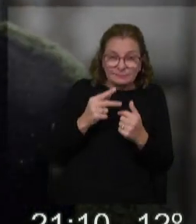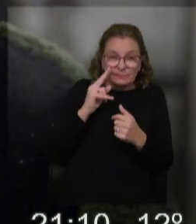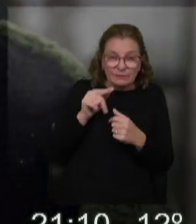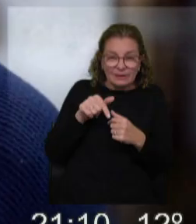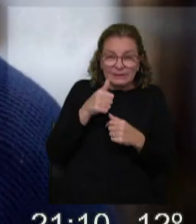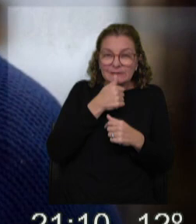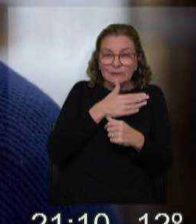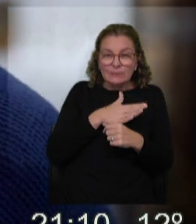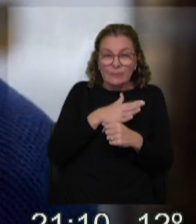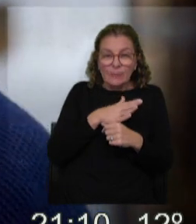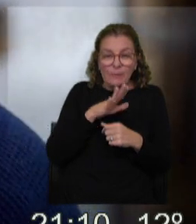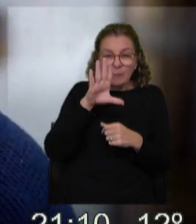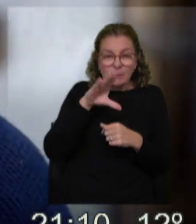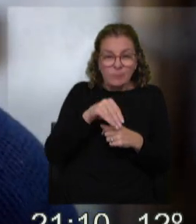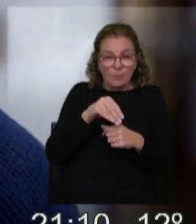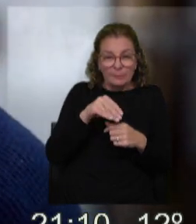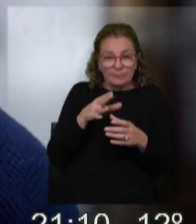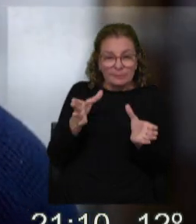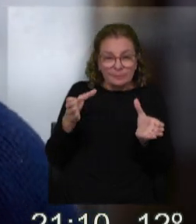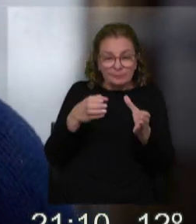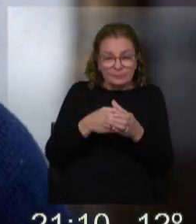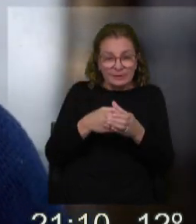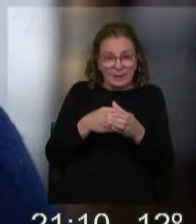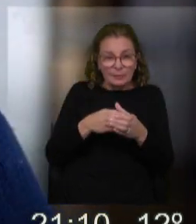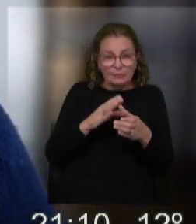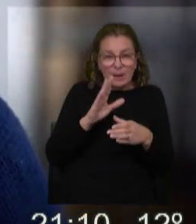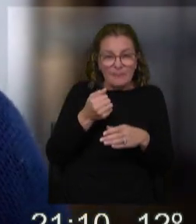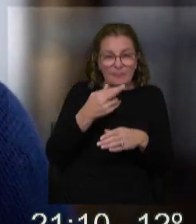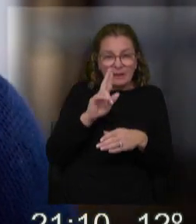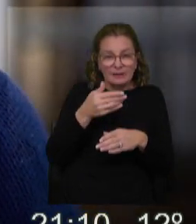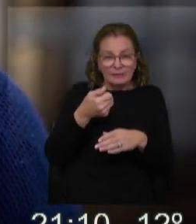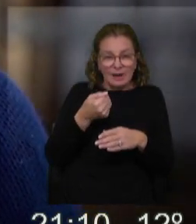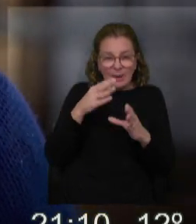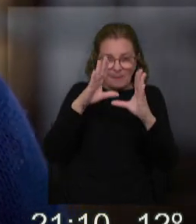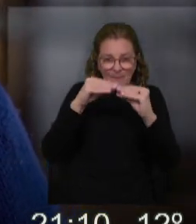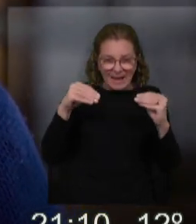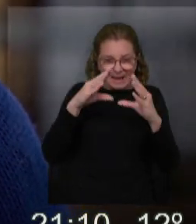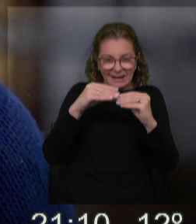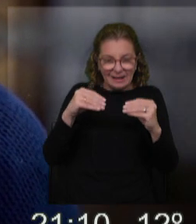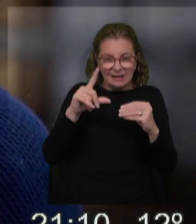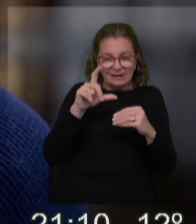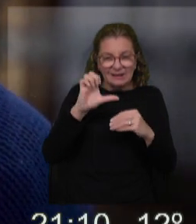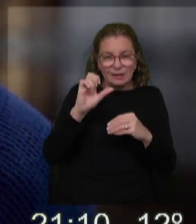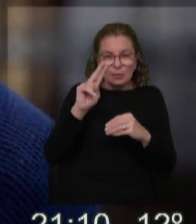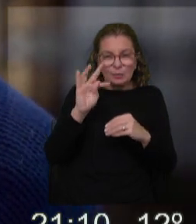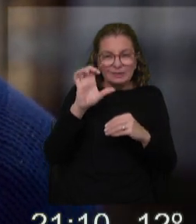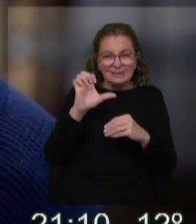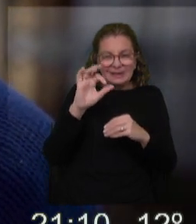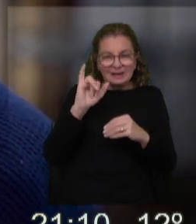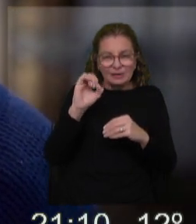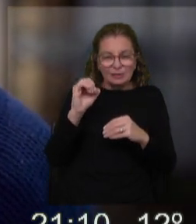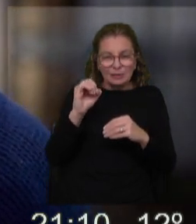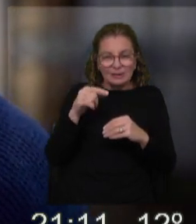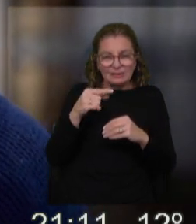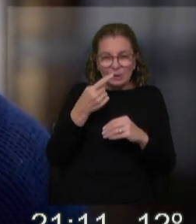historia. Todos nos reuníamos en la parva. Las parvas de paja de trigo de Eleuterio era el peón maduro